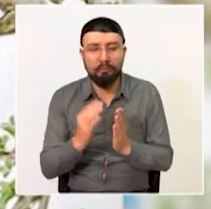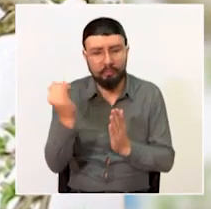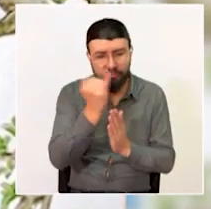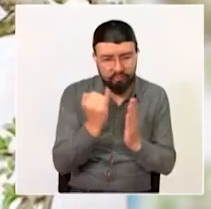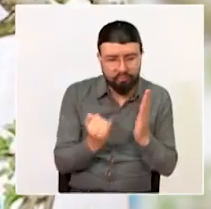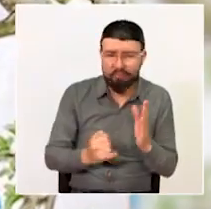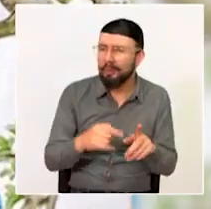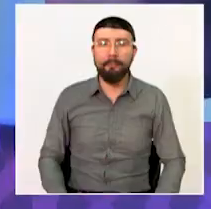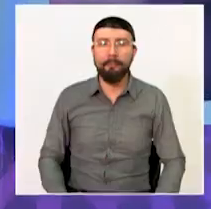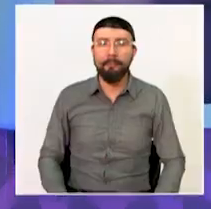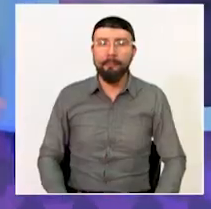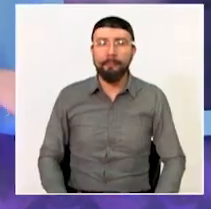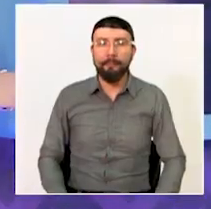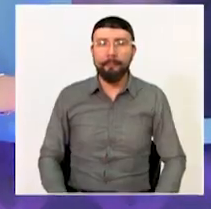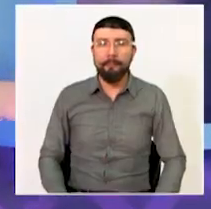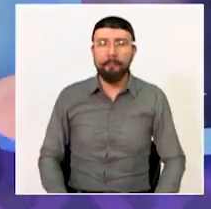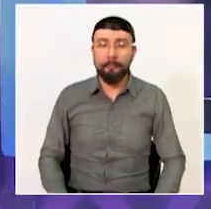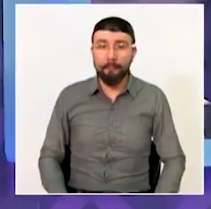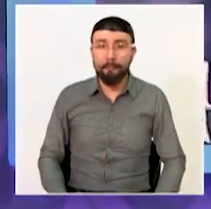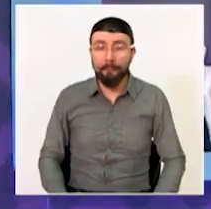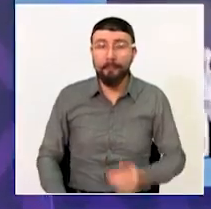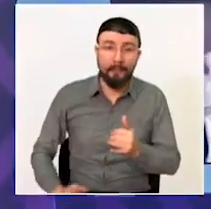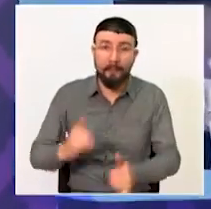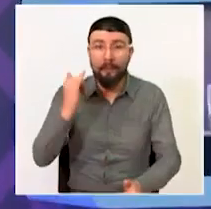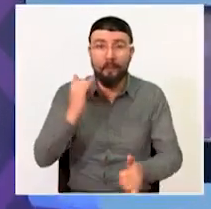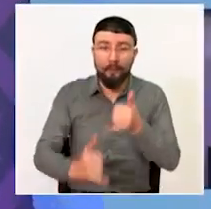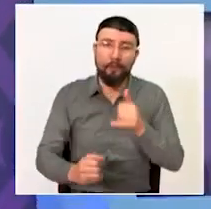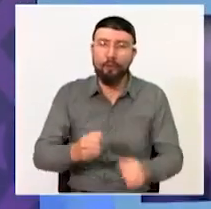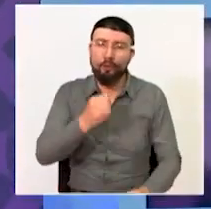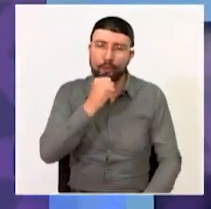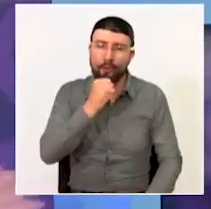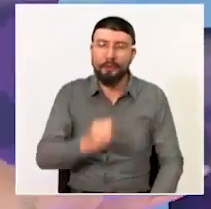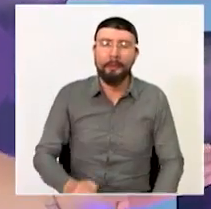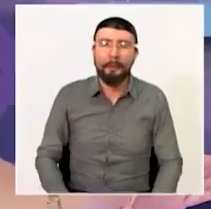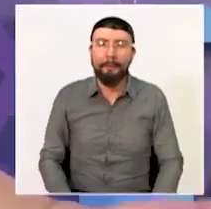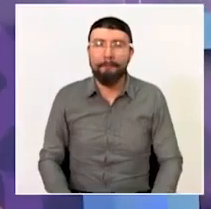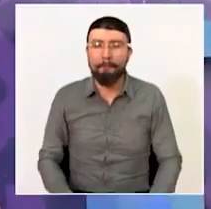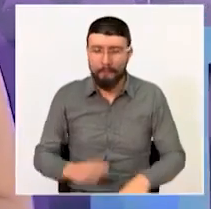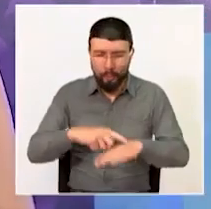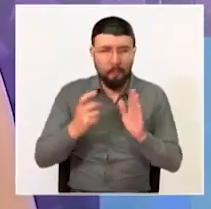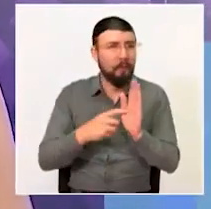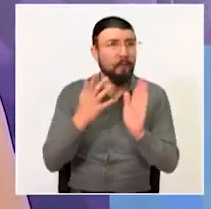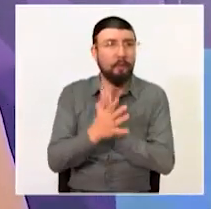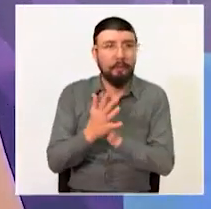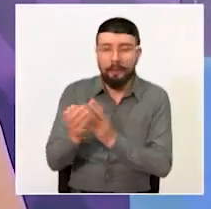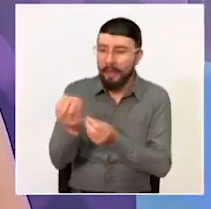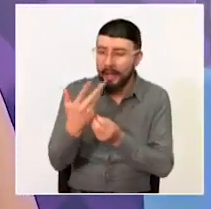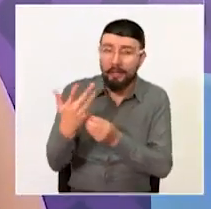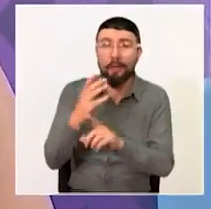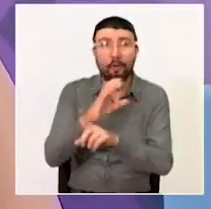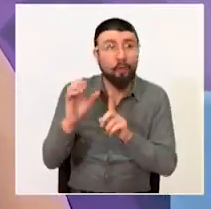nuevas técnicas. Compañeros y televidentes, así llegamos al cierre de nuestra emisión con toda la información del arte, la cultura y el